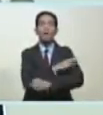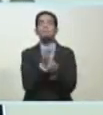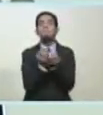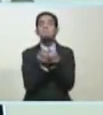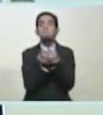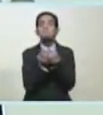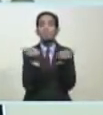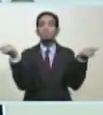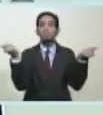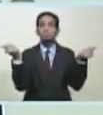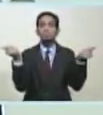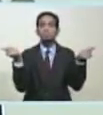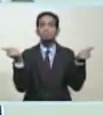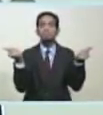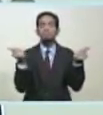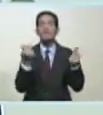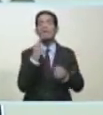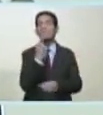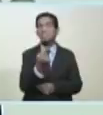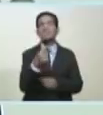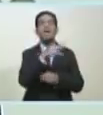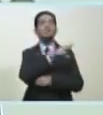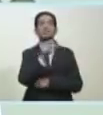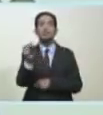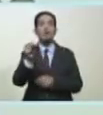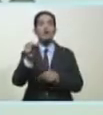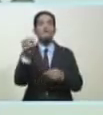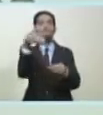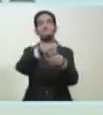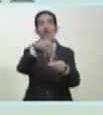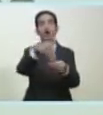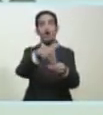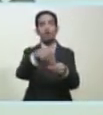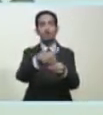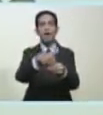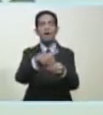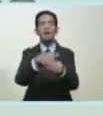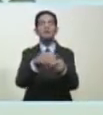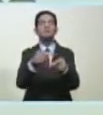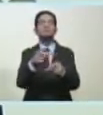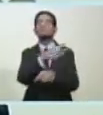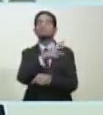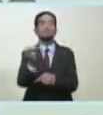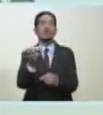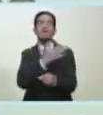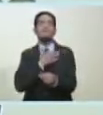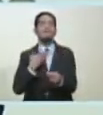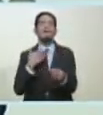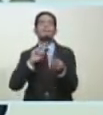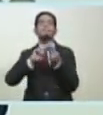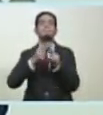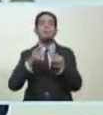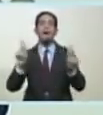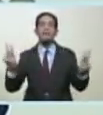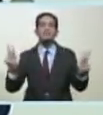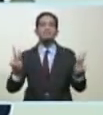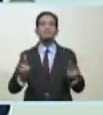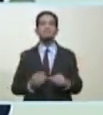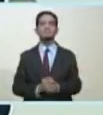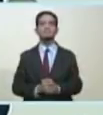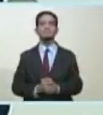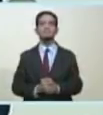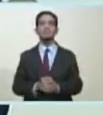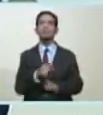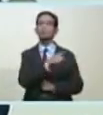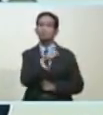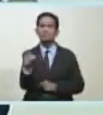su deserción de los caminos democráticos, constitucionales, pacíficos y electorales? ¿A alguien